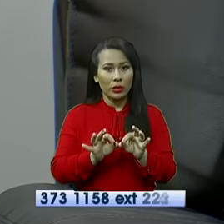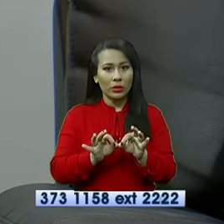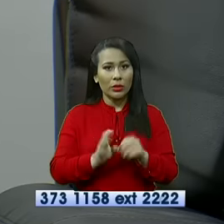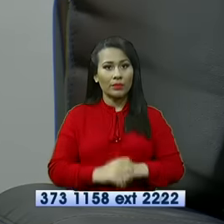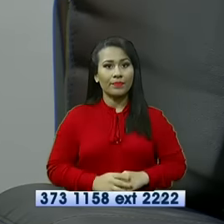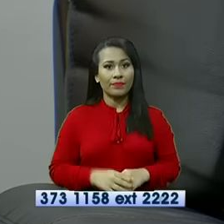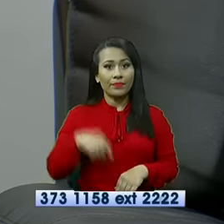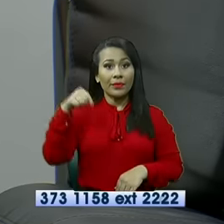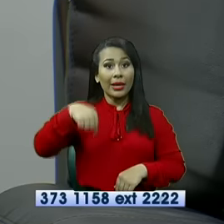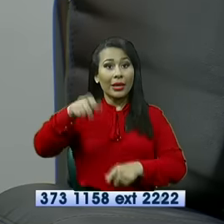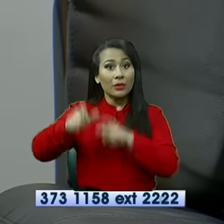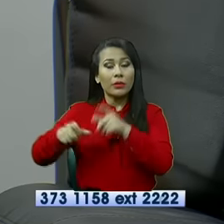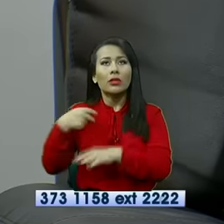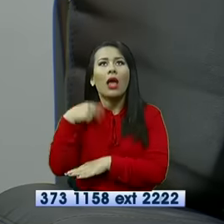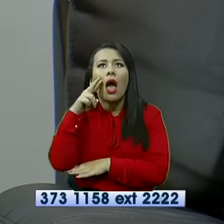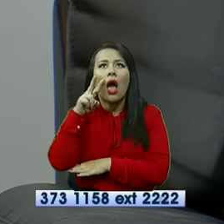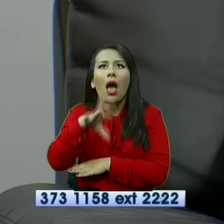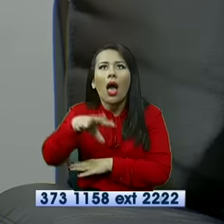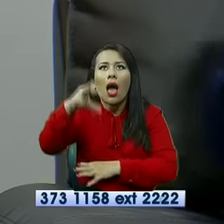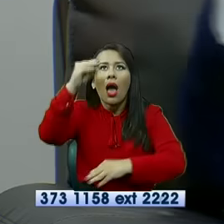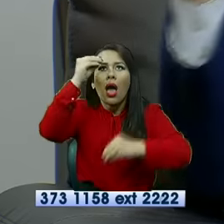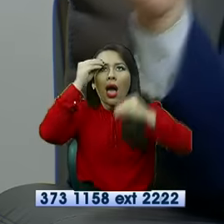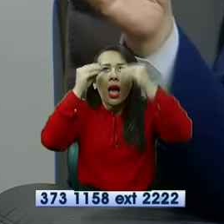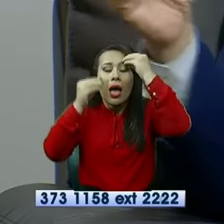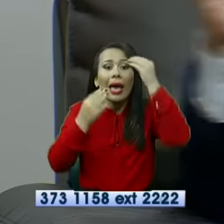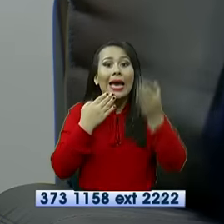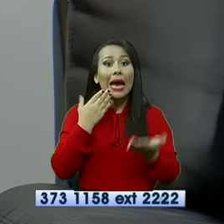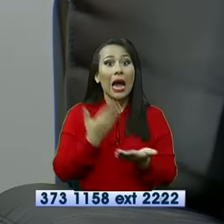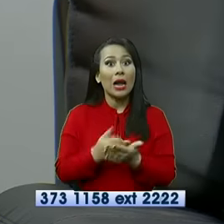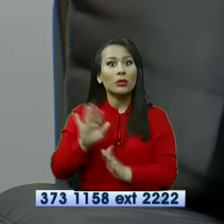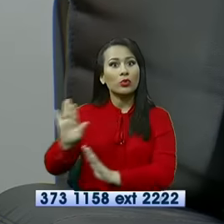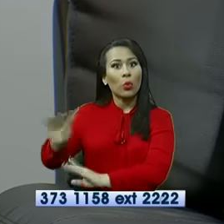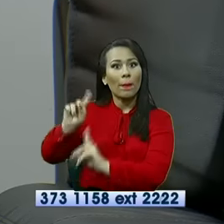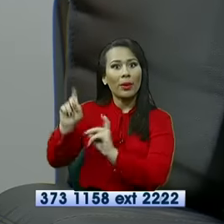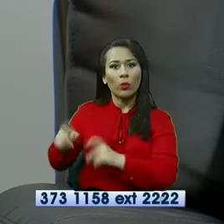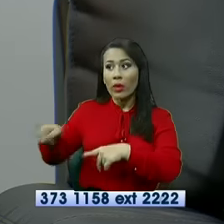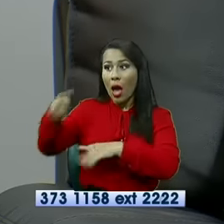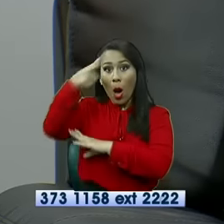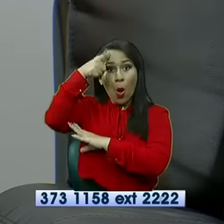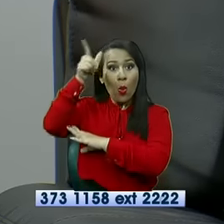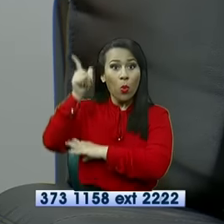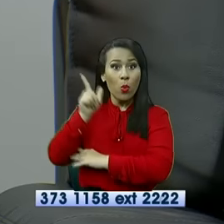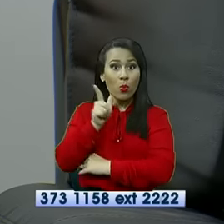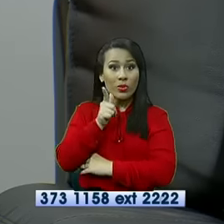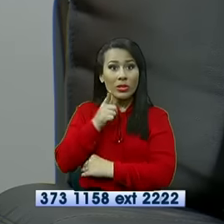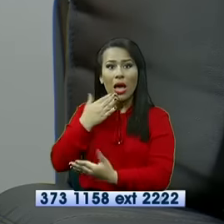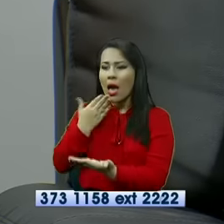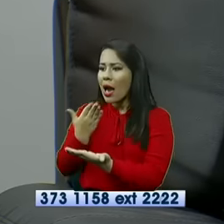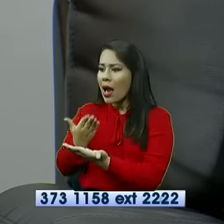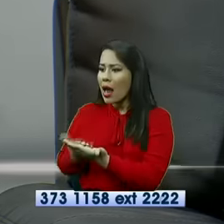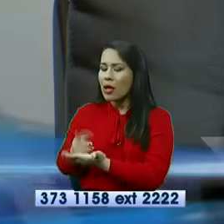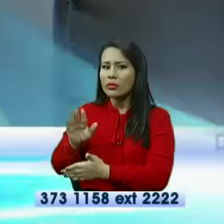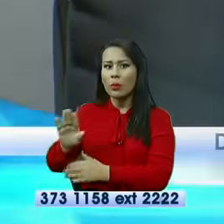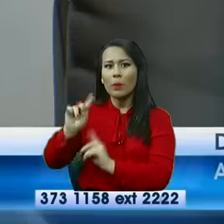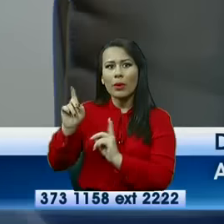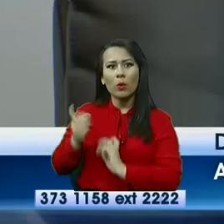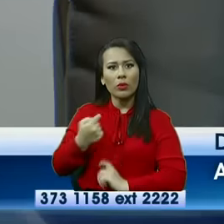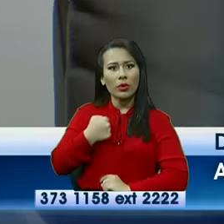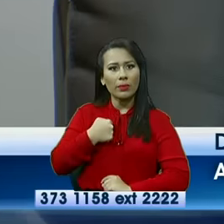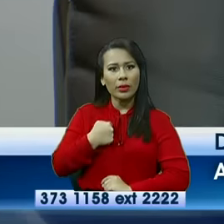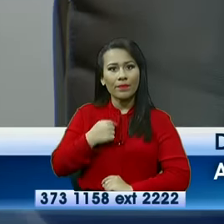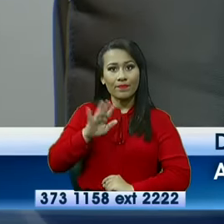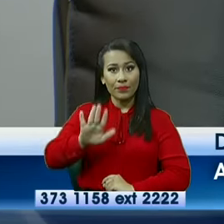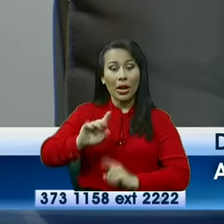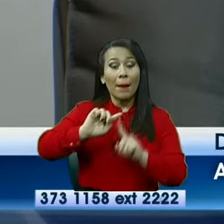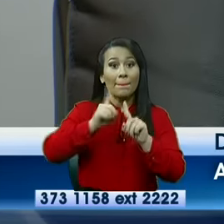en la ciudadanía y en esto Gracias a su pregunta Luisa quiero insistir en algo Hay que distinguir